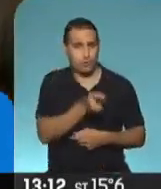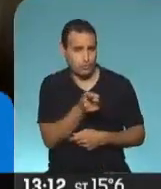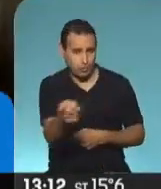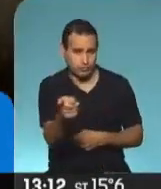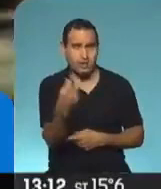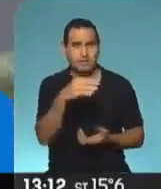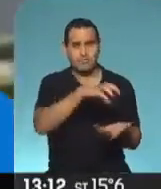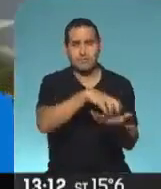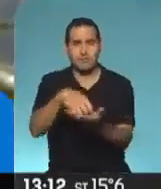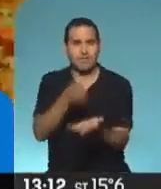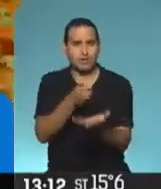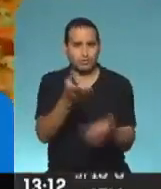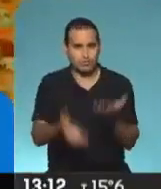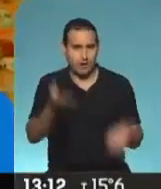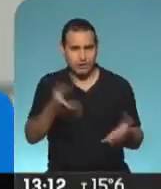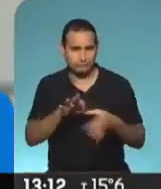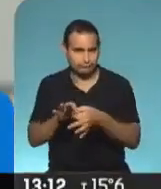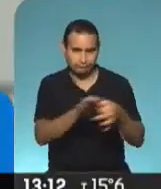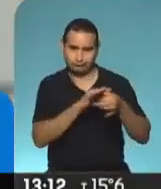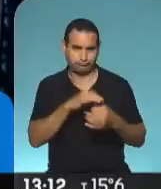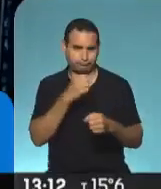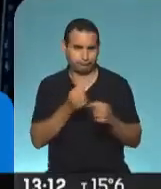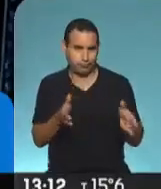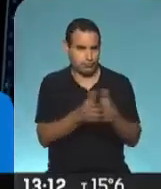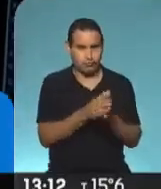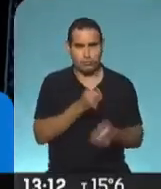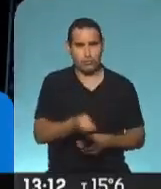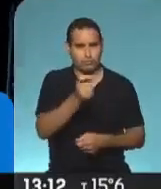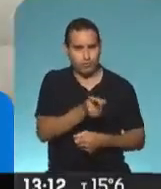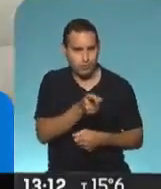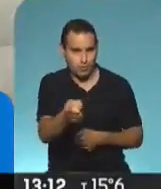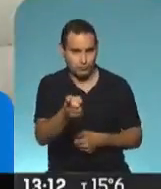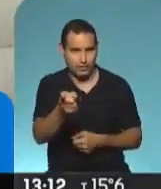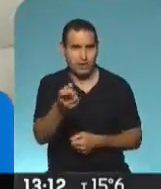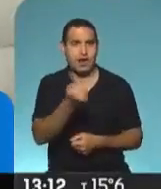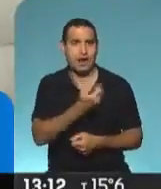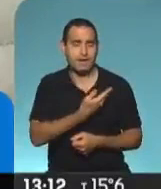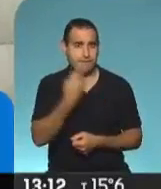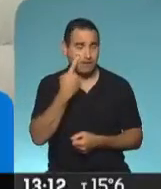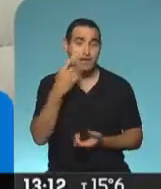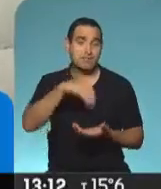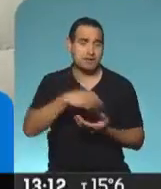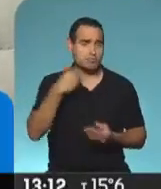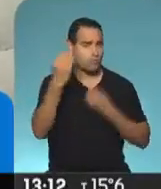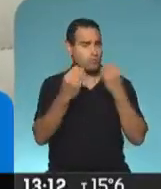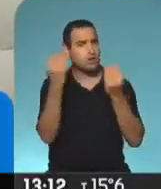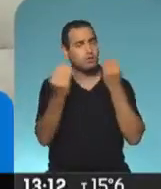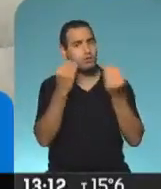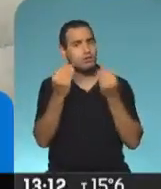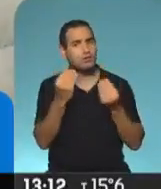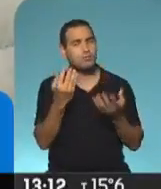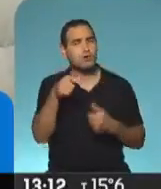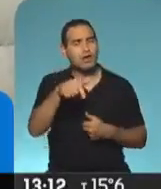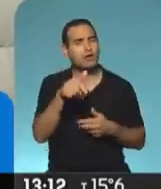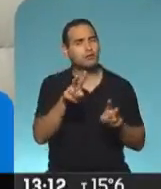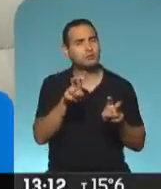diversos organismos de derechos humanos. Nos vamos a presentar como querellantes en la justicia y además nos preocupa que una de las cuestiones